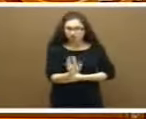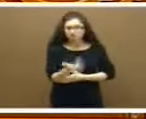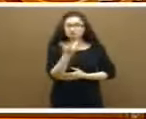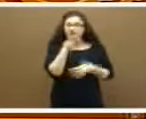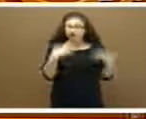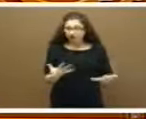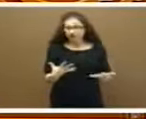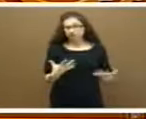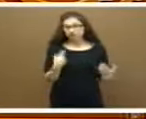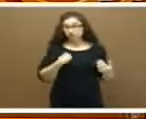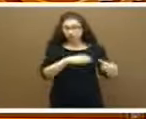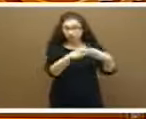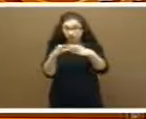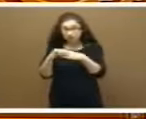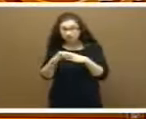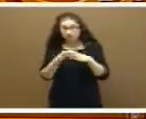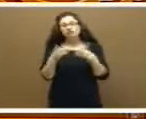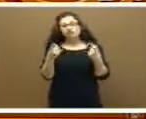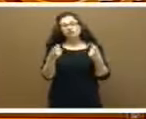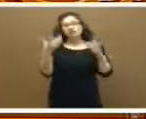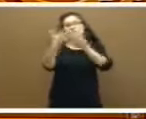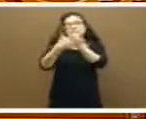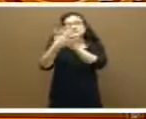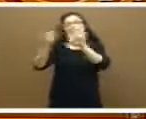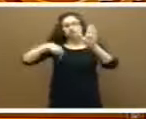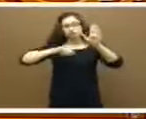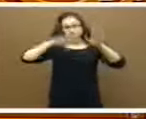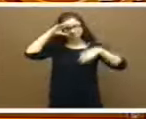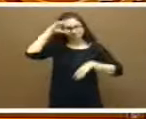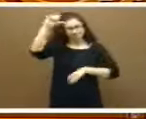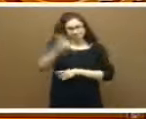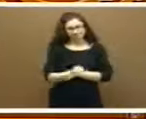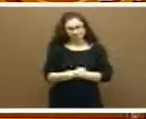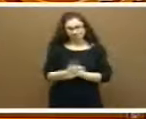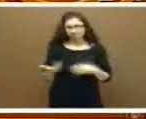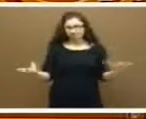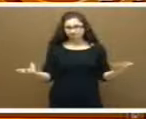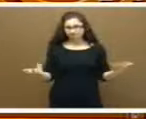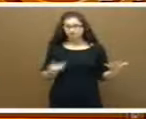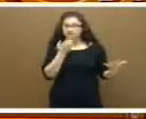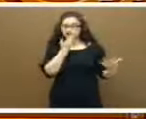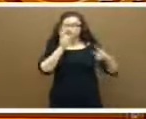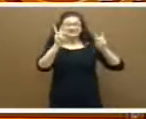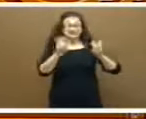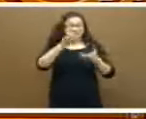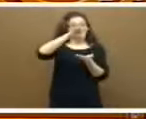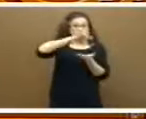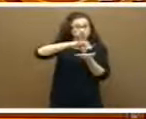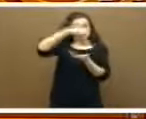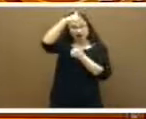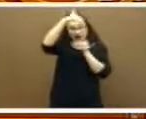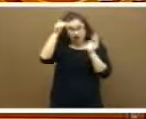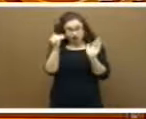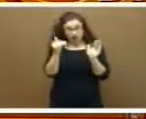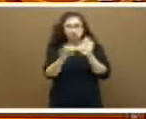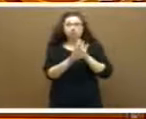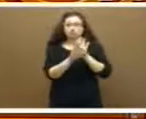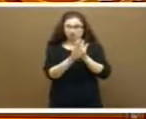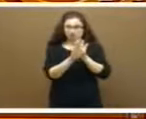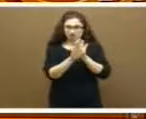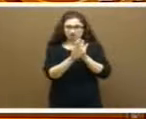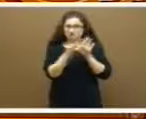escuchados. Si hubiesen sido convocados estos consejos para tratar, por ejemplo, los puntos de atención continuada, tal vez no hubiéramos llegado